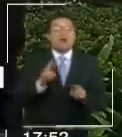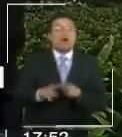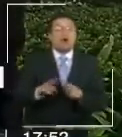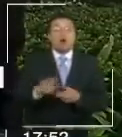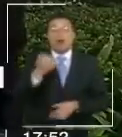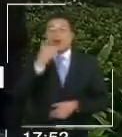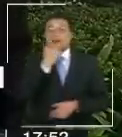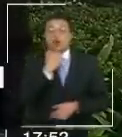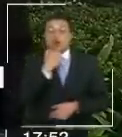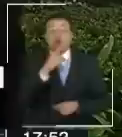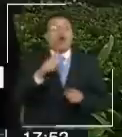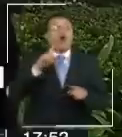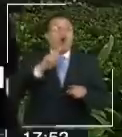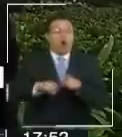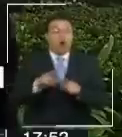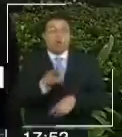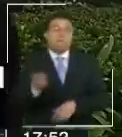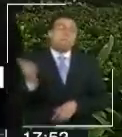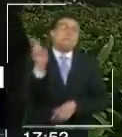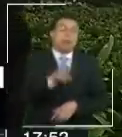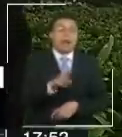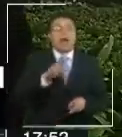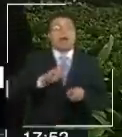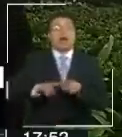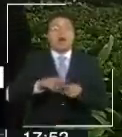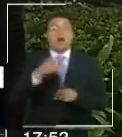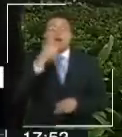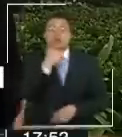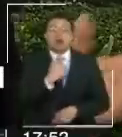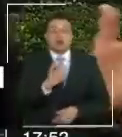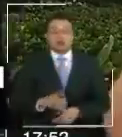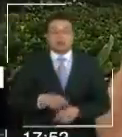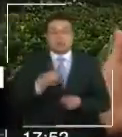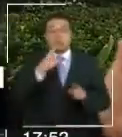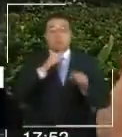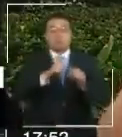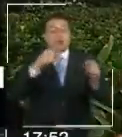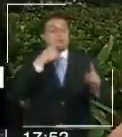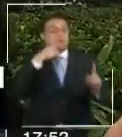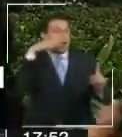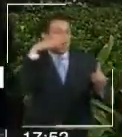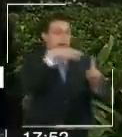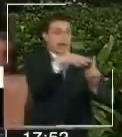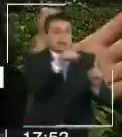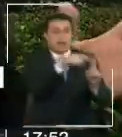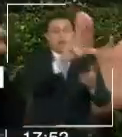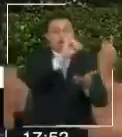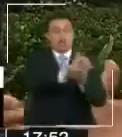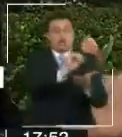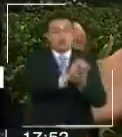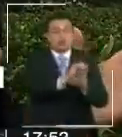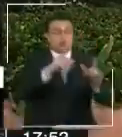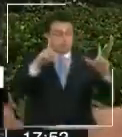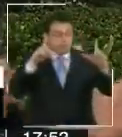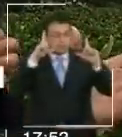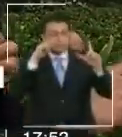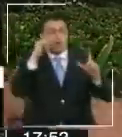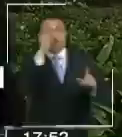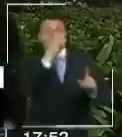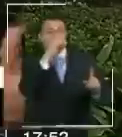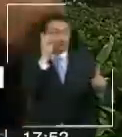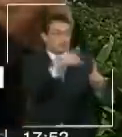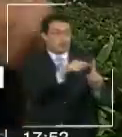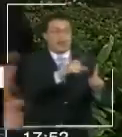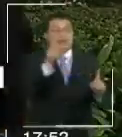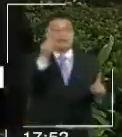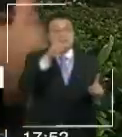error cometiendo otro error mayúsculo en este caso, que es criticar a una institución, desprestigiar a una institución como el